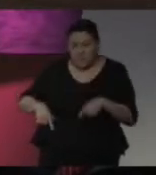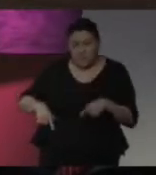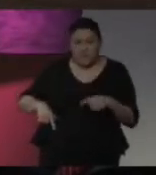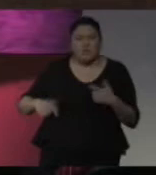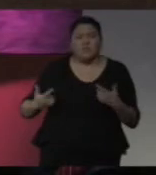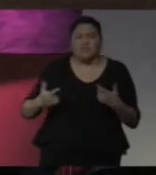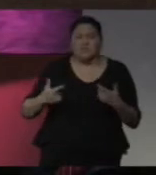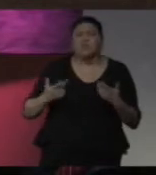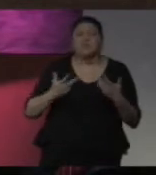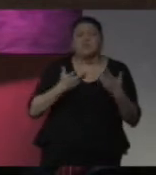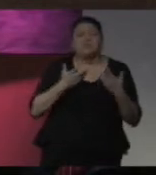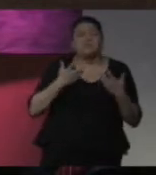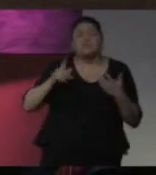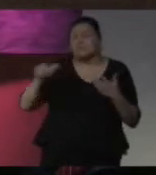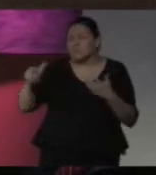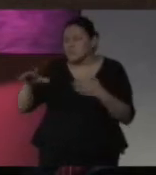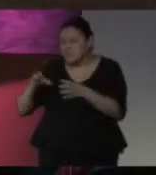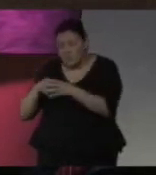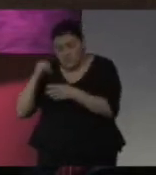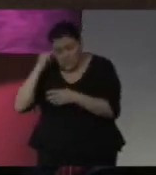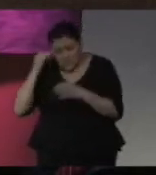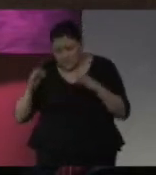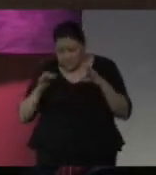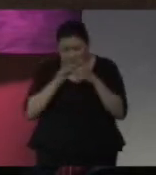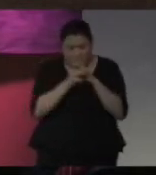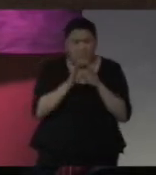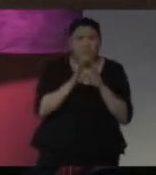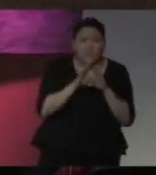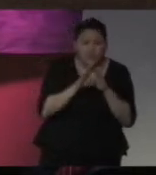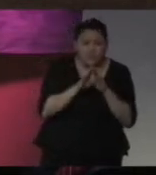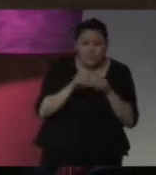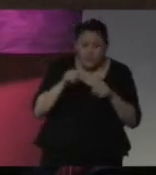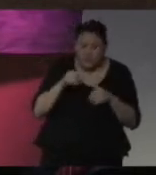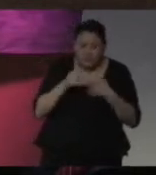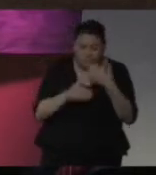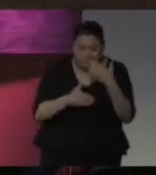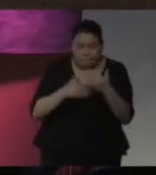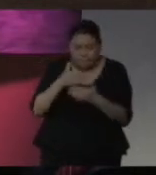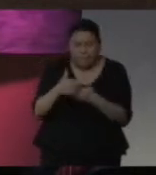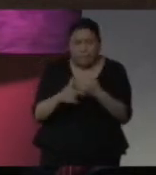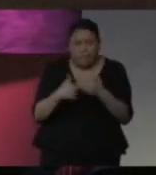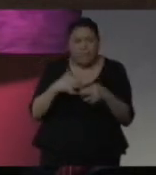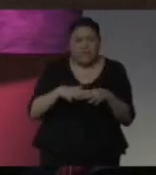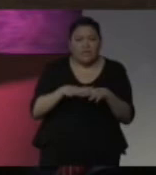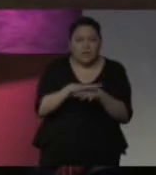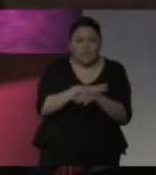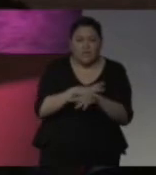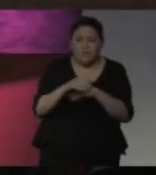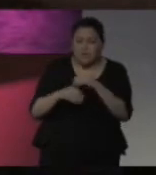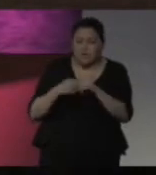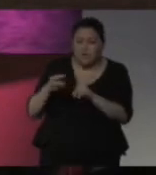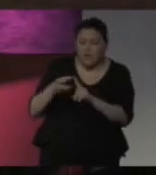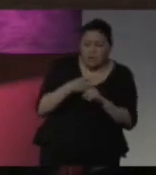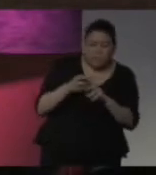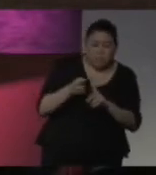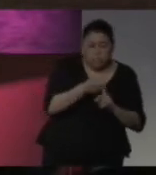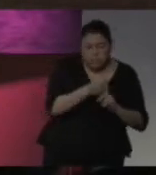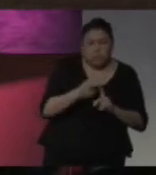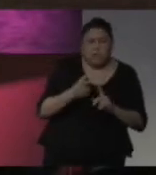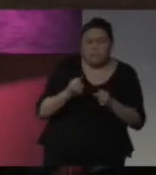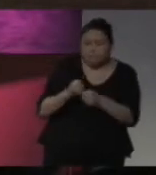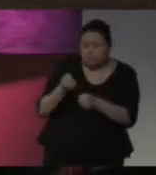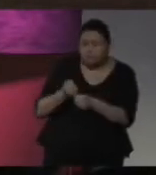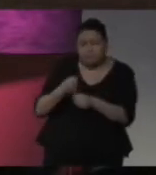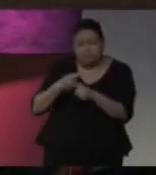De tal manera que esta guerra contra las comunidades va tomando nuevas formas de desposesión, agresión y captura, que muestra